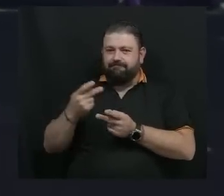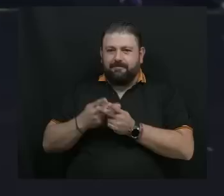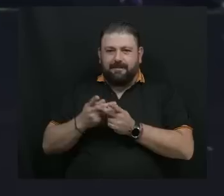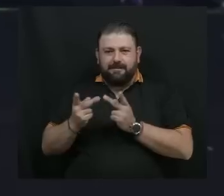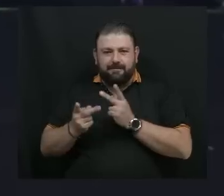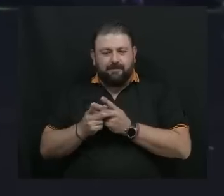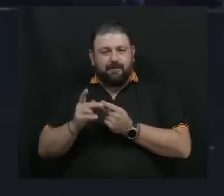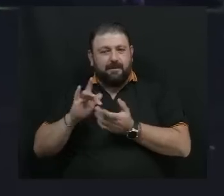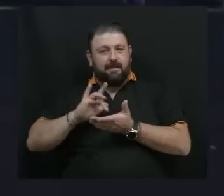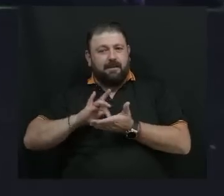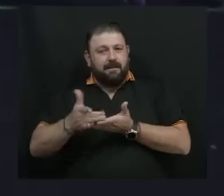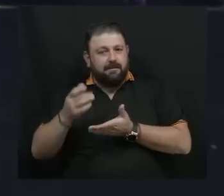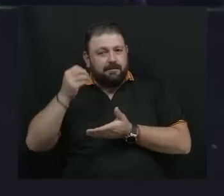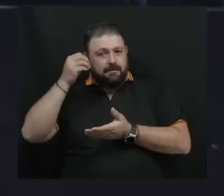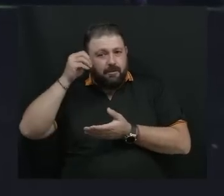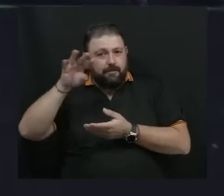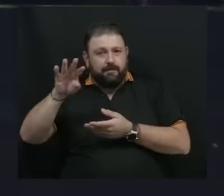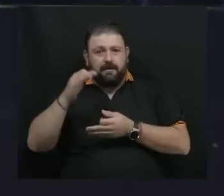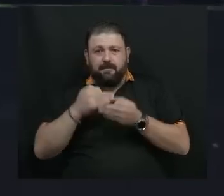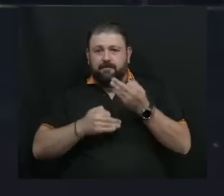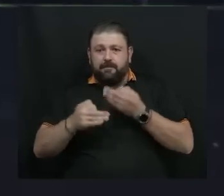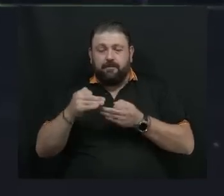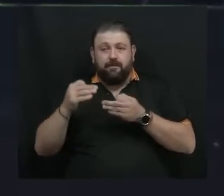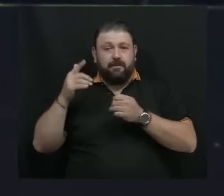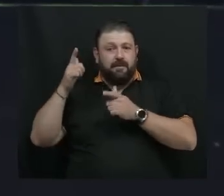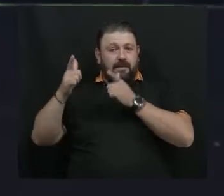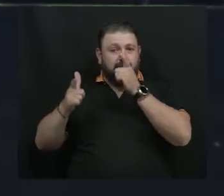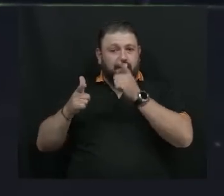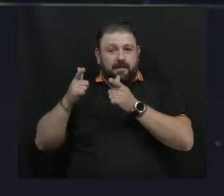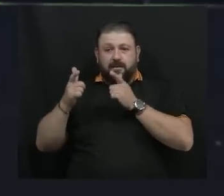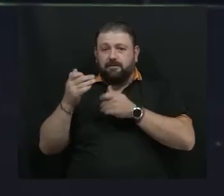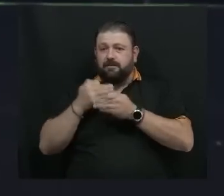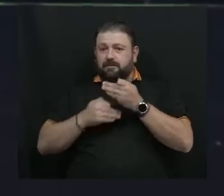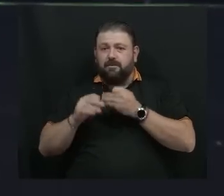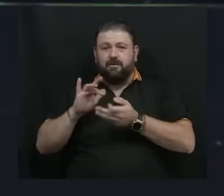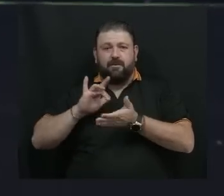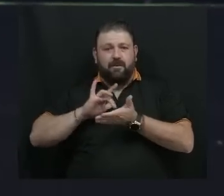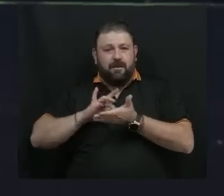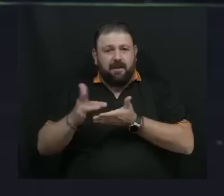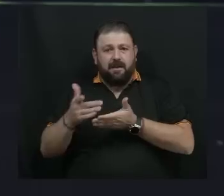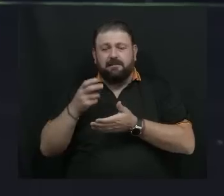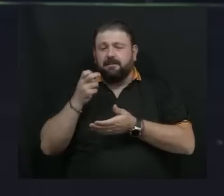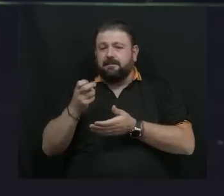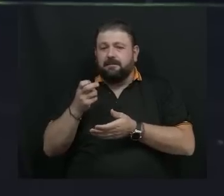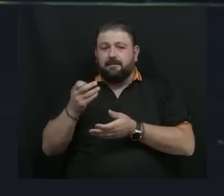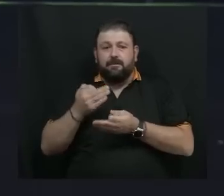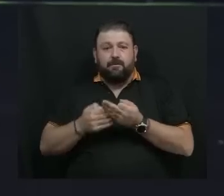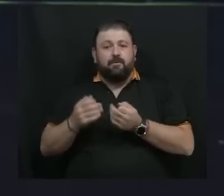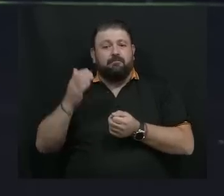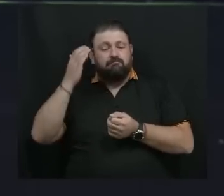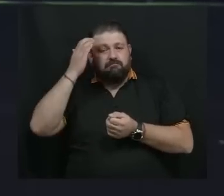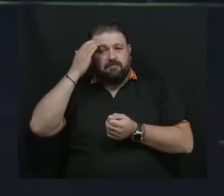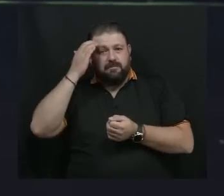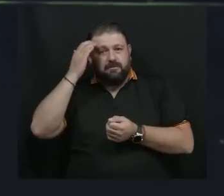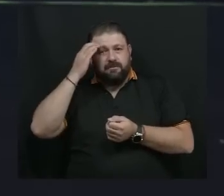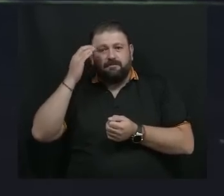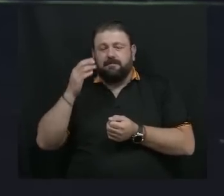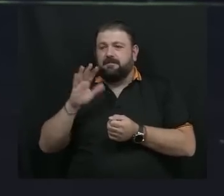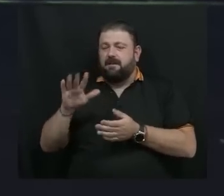a OmniLife estamos en Grecia fijo. Gracias a esto conocemos